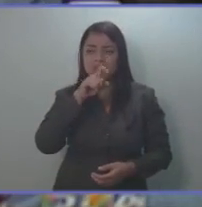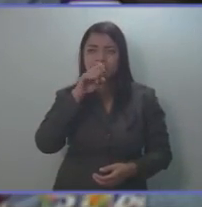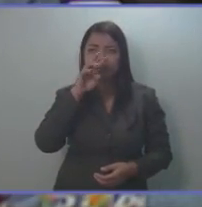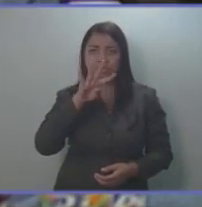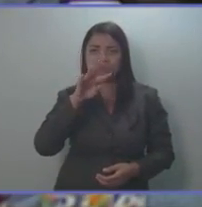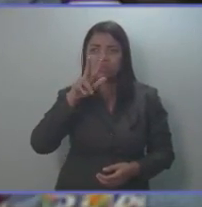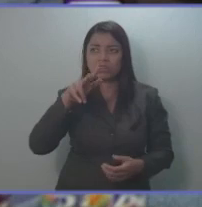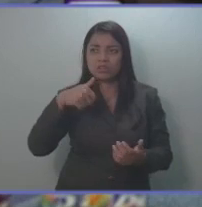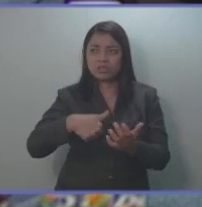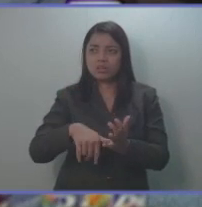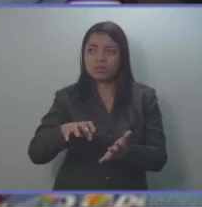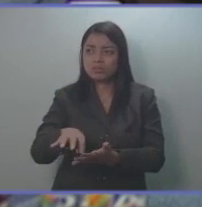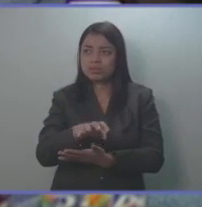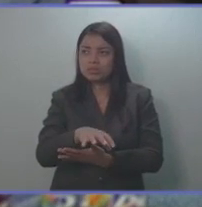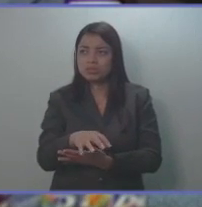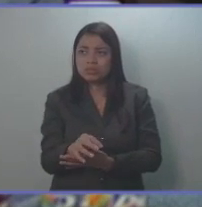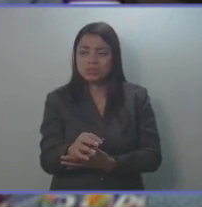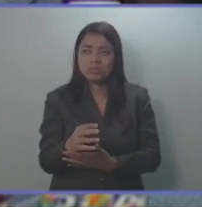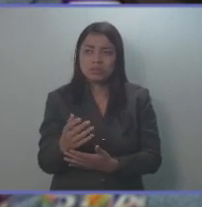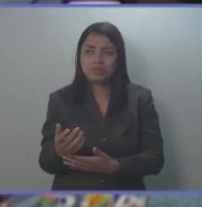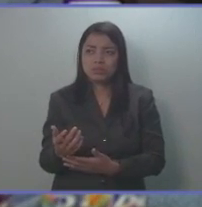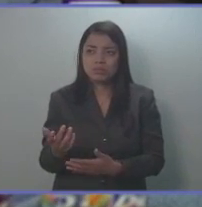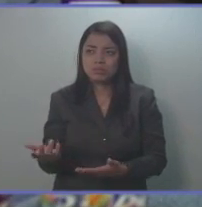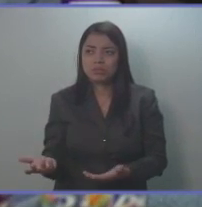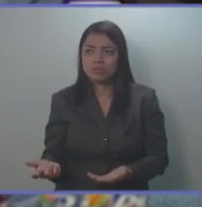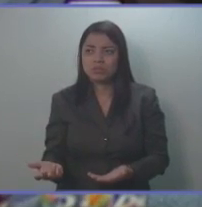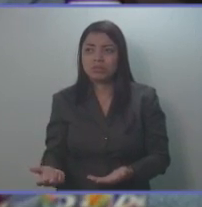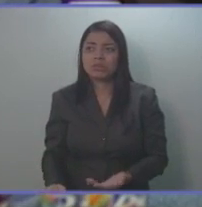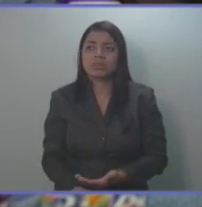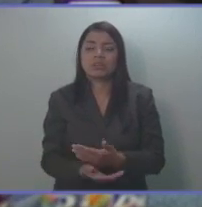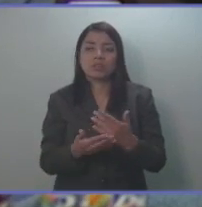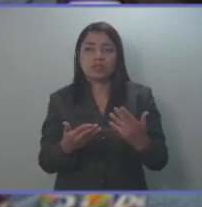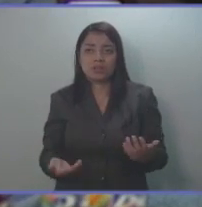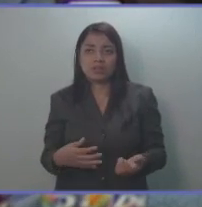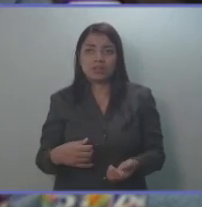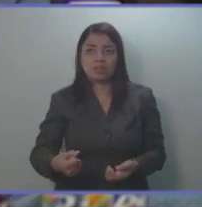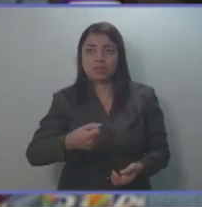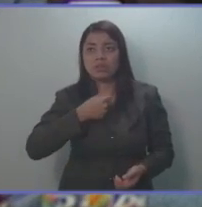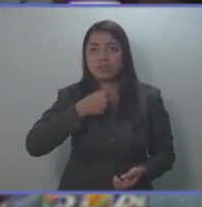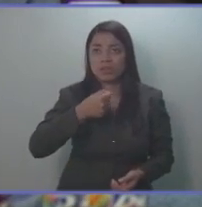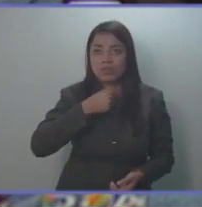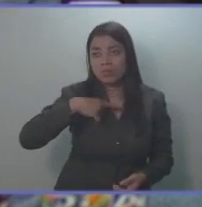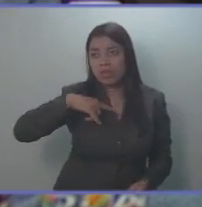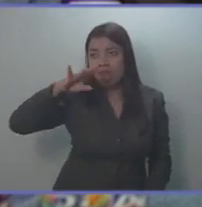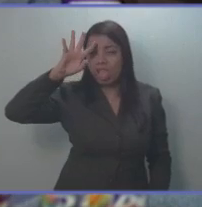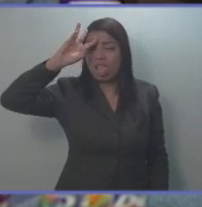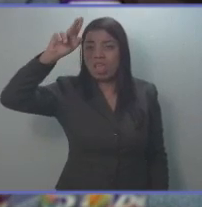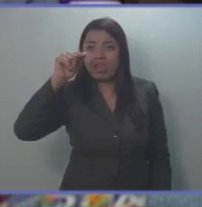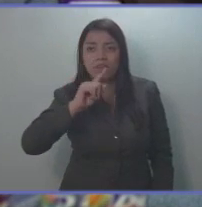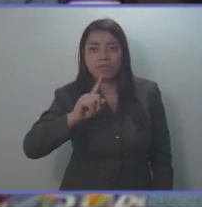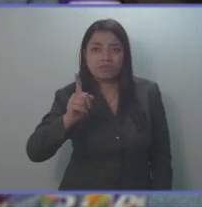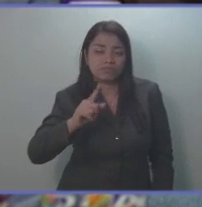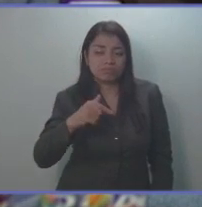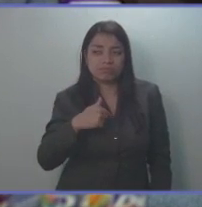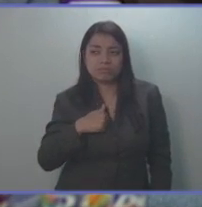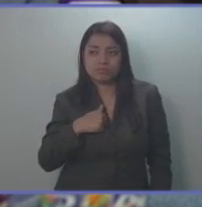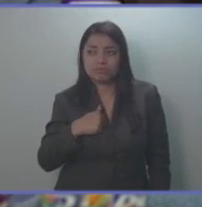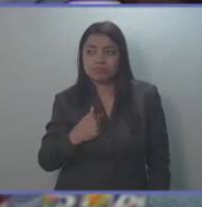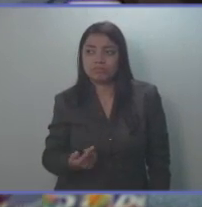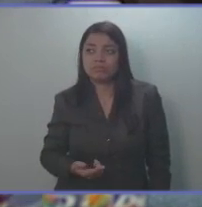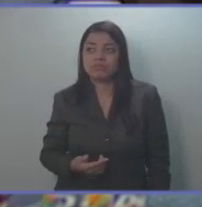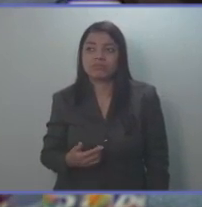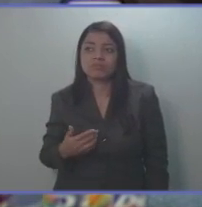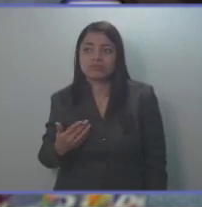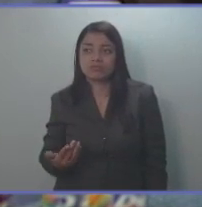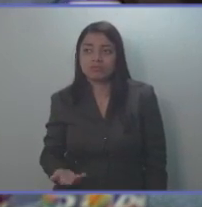143 municipios afectados por la sequía. Y este dato no lo sacamos de la manga de la camisa, sino que